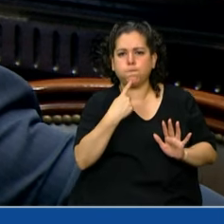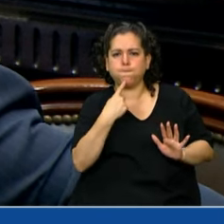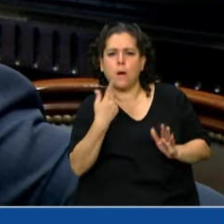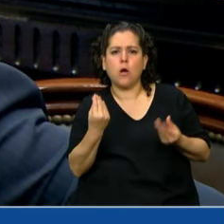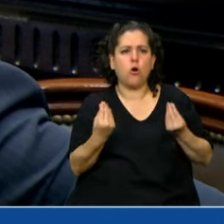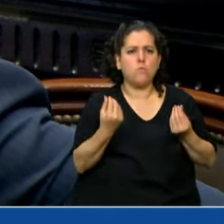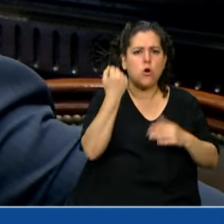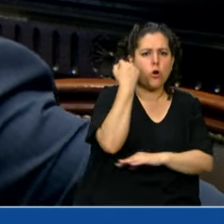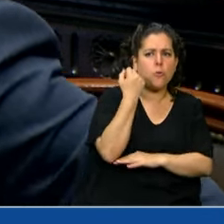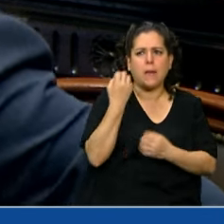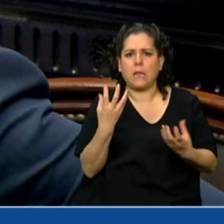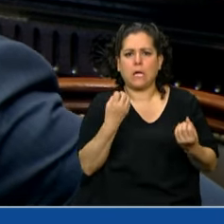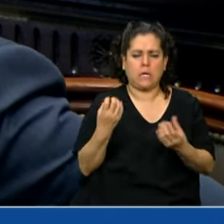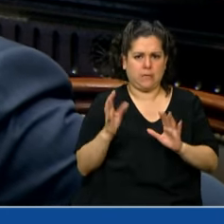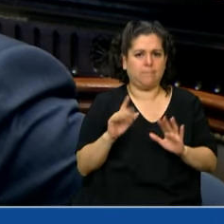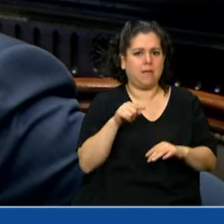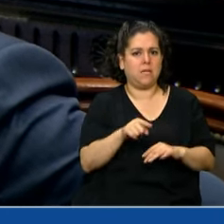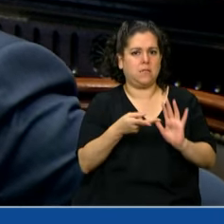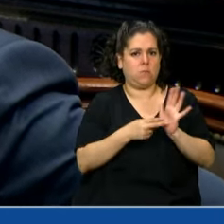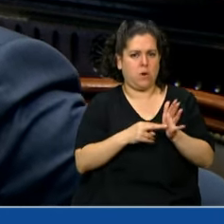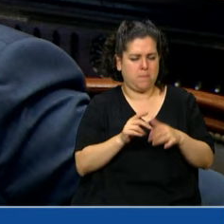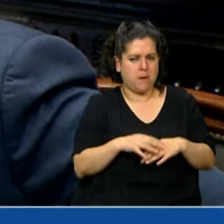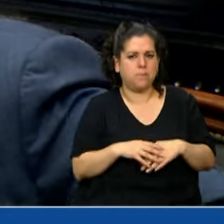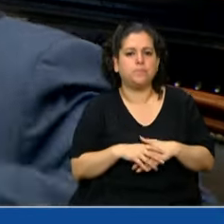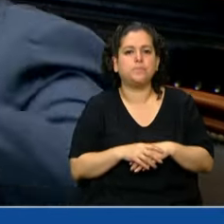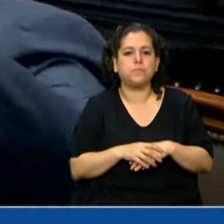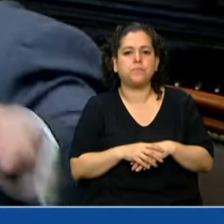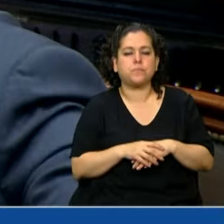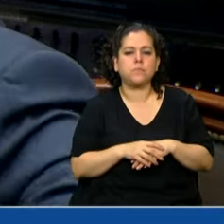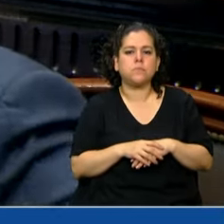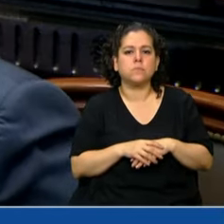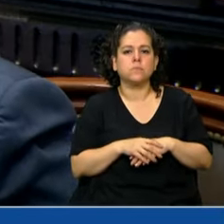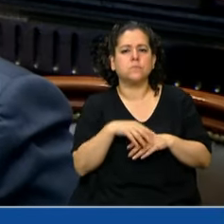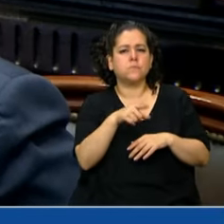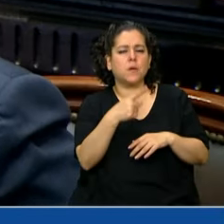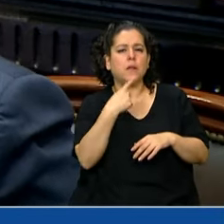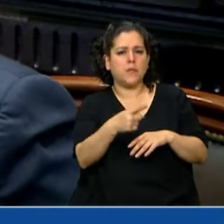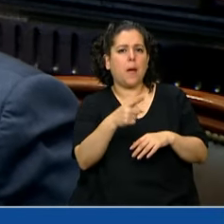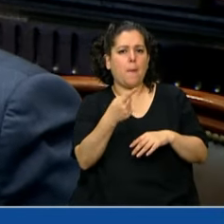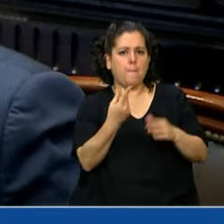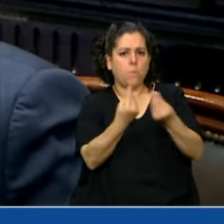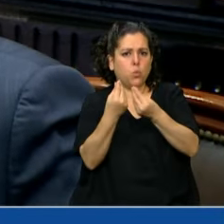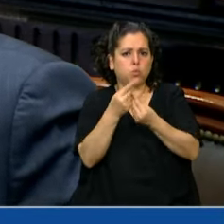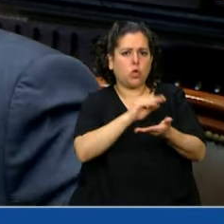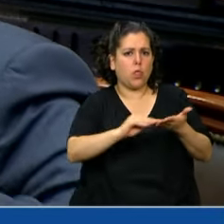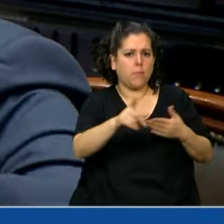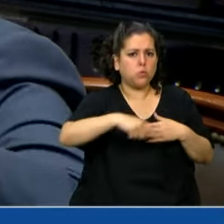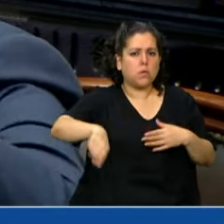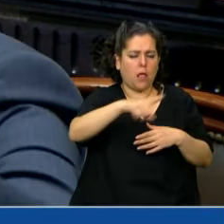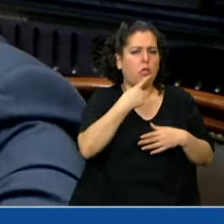macroeconómica y frente a eso qué hacemos Ya dijeron varios de los diputados pre opinantes